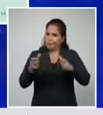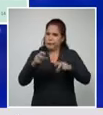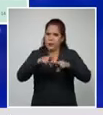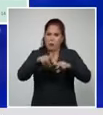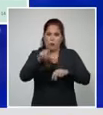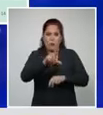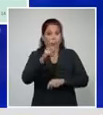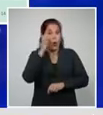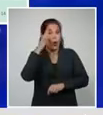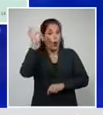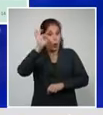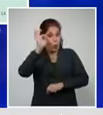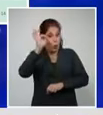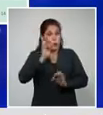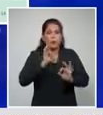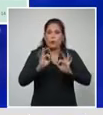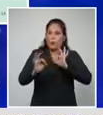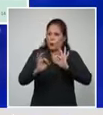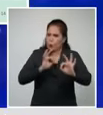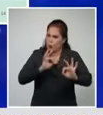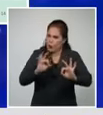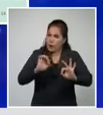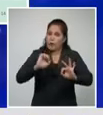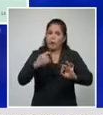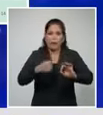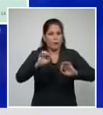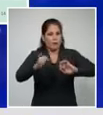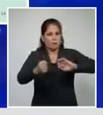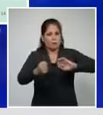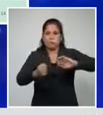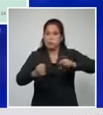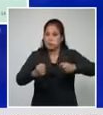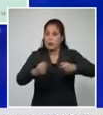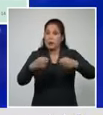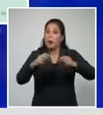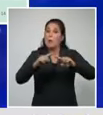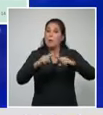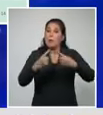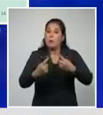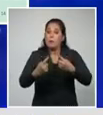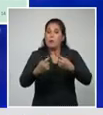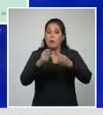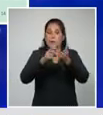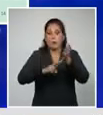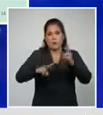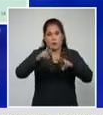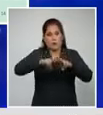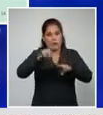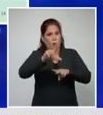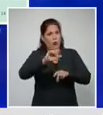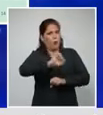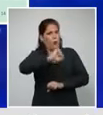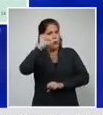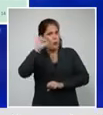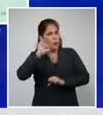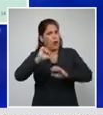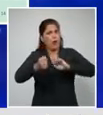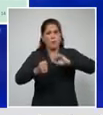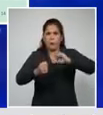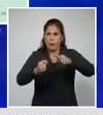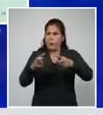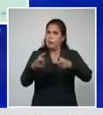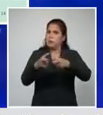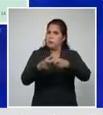Ojo, seguir apretando, porque esta provincia ha venido logrando